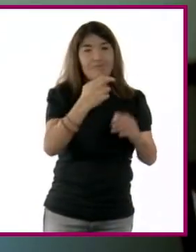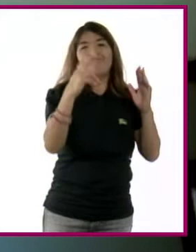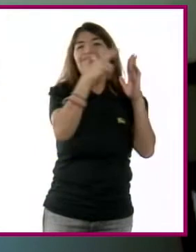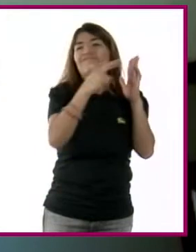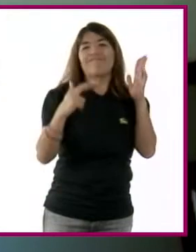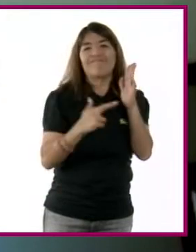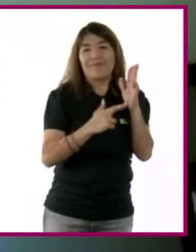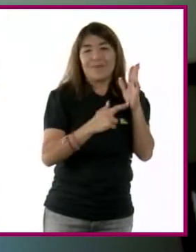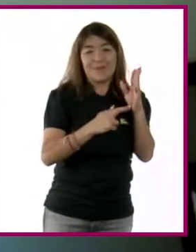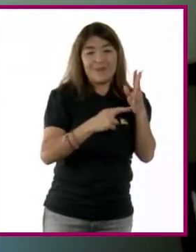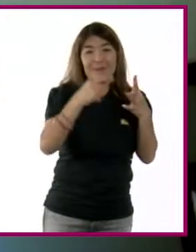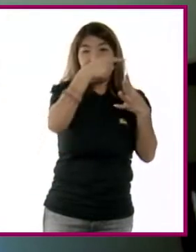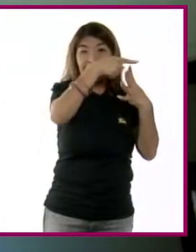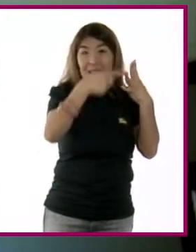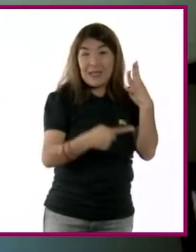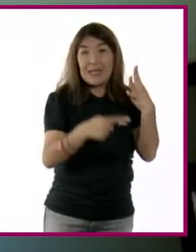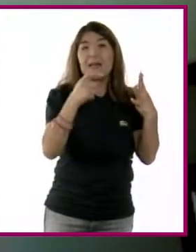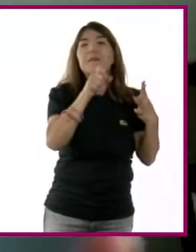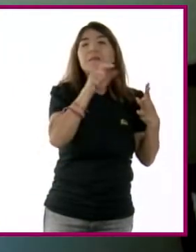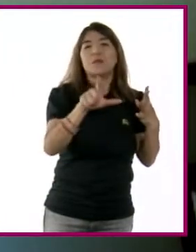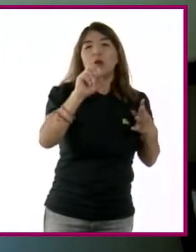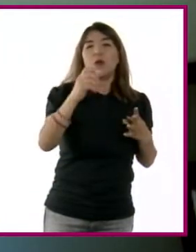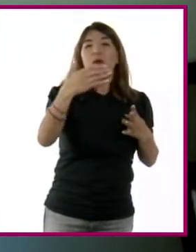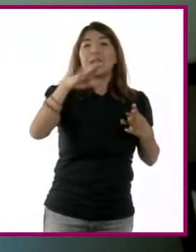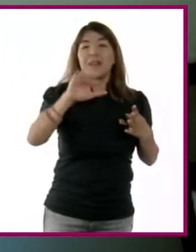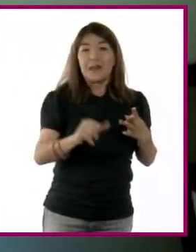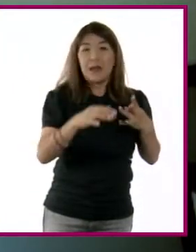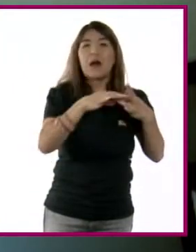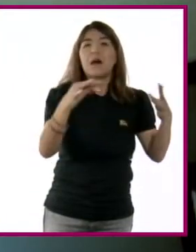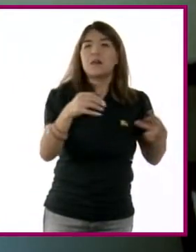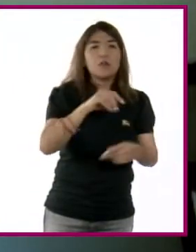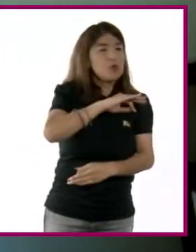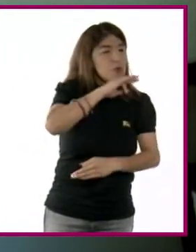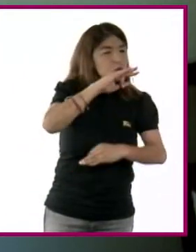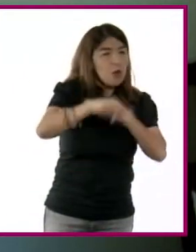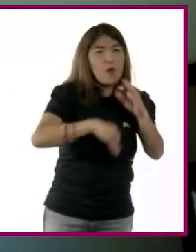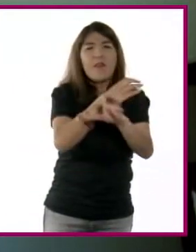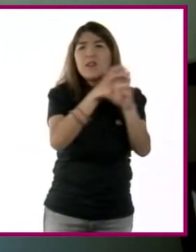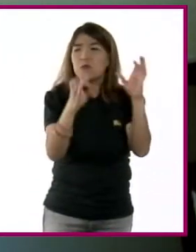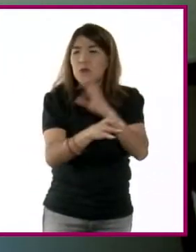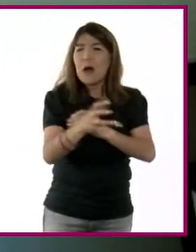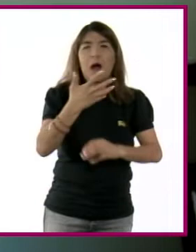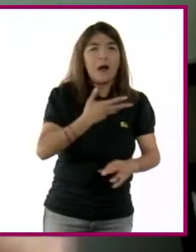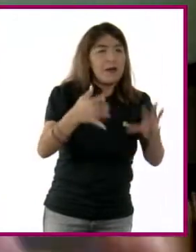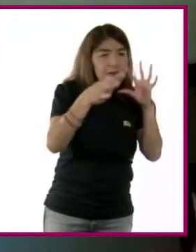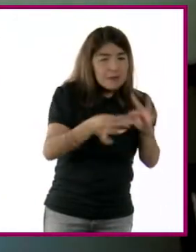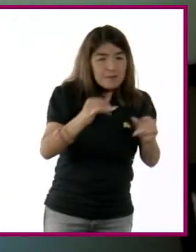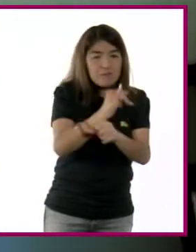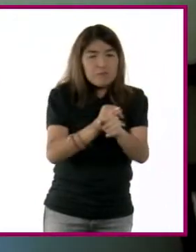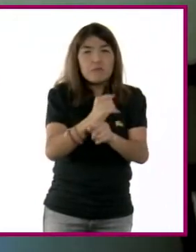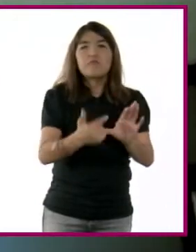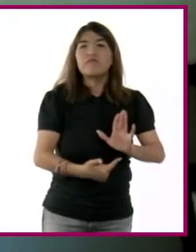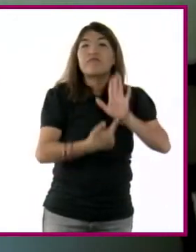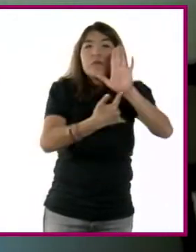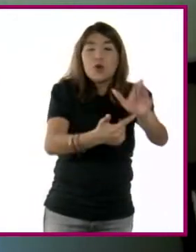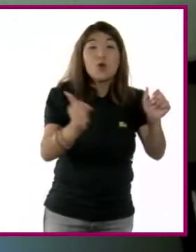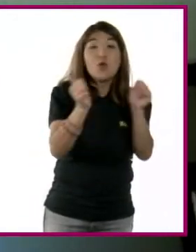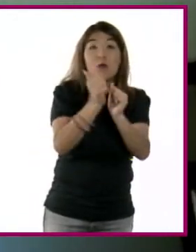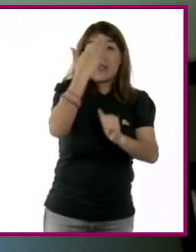principios de la lógica, ¿no? Que todo tiene una explicación racional, no hay nada que se explique de manera